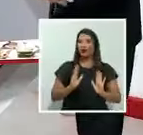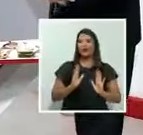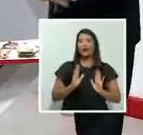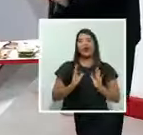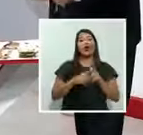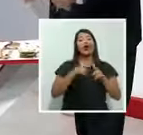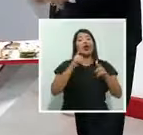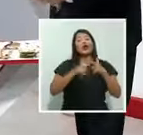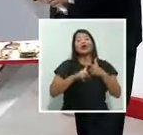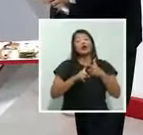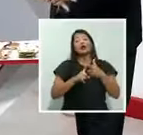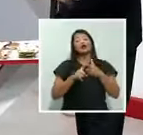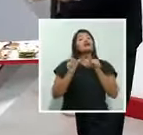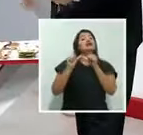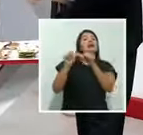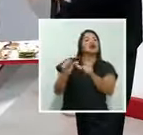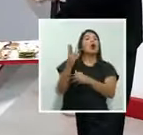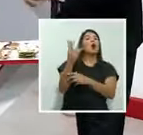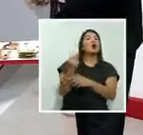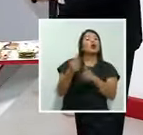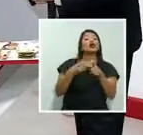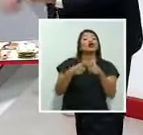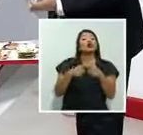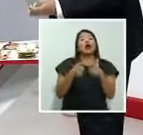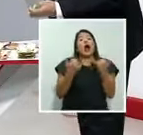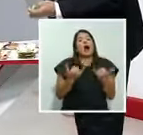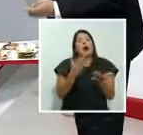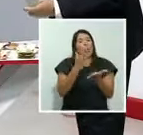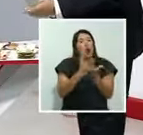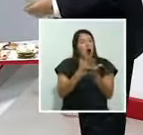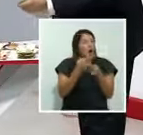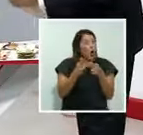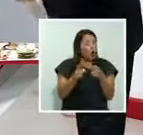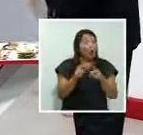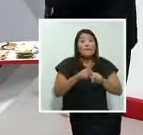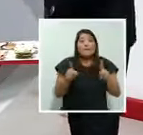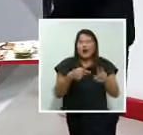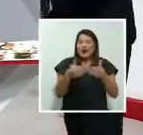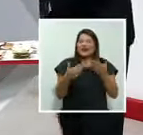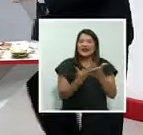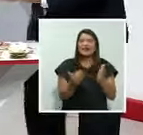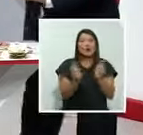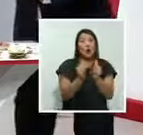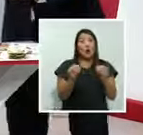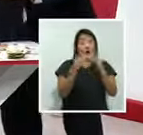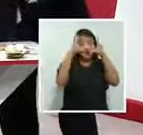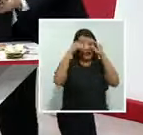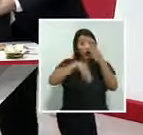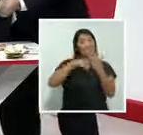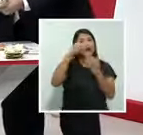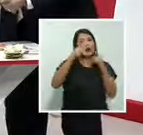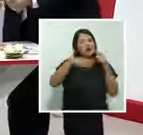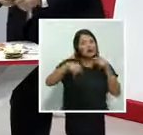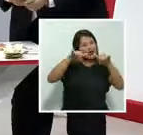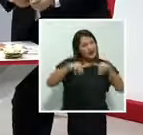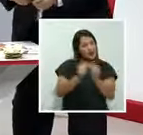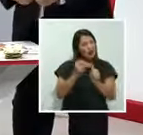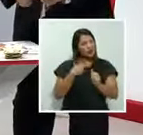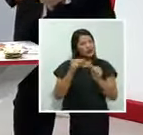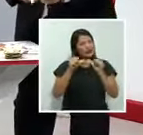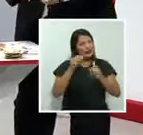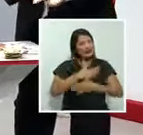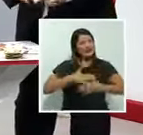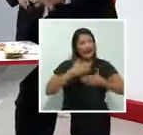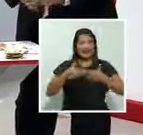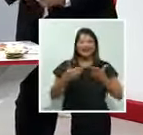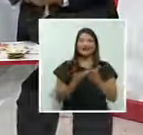separa con don Edgar los billetes, nosotros nos vamos a separar un instante, pero ya venimos con más acá en la Rueda de la Fortuna. Quédese con nosotros, siga pasando la no vida. No le quedó ningún.